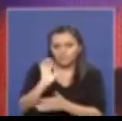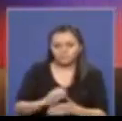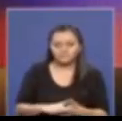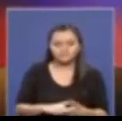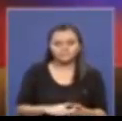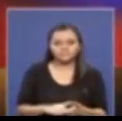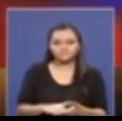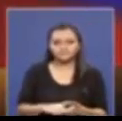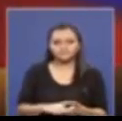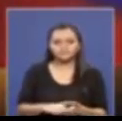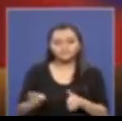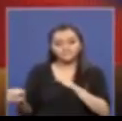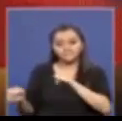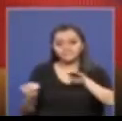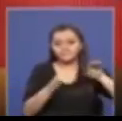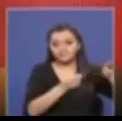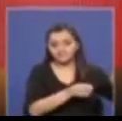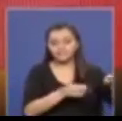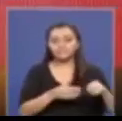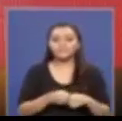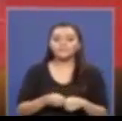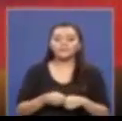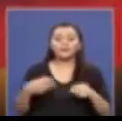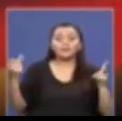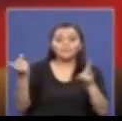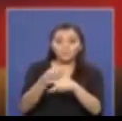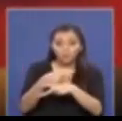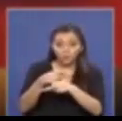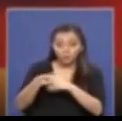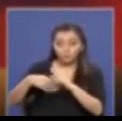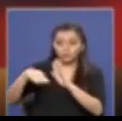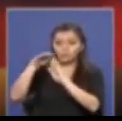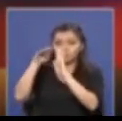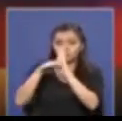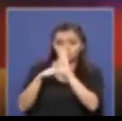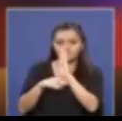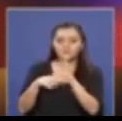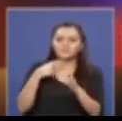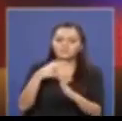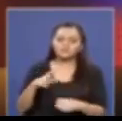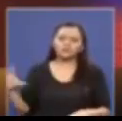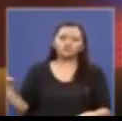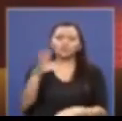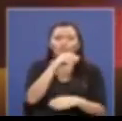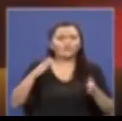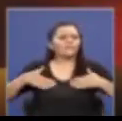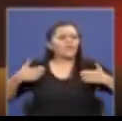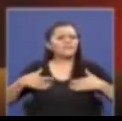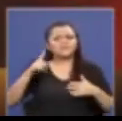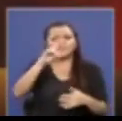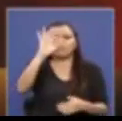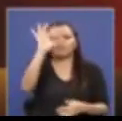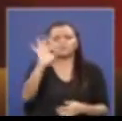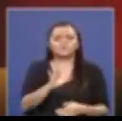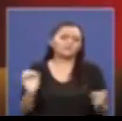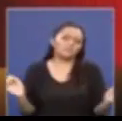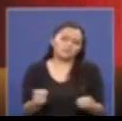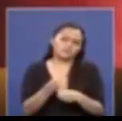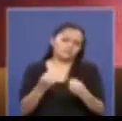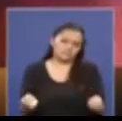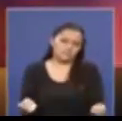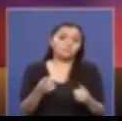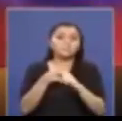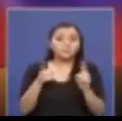Sigamos. La canasta comercial, porque aquí han salido críticos. Bueno, nunca se puede contentar a todo el mundo, pero se ha hecho y bastante,